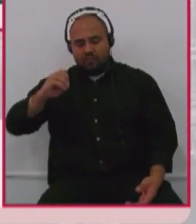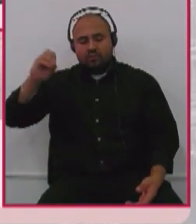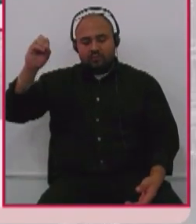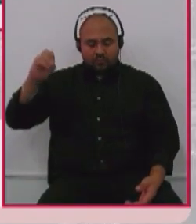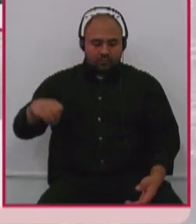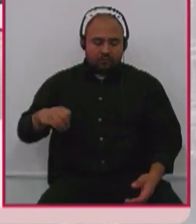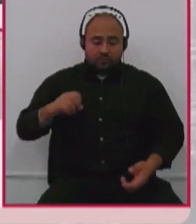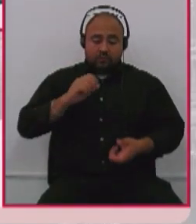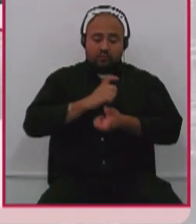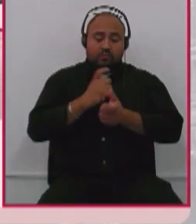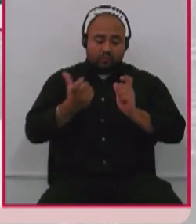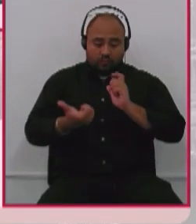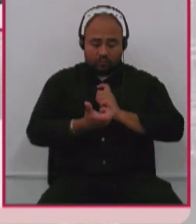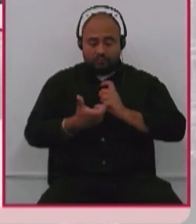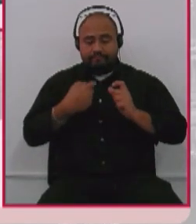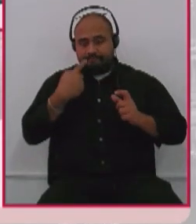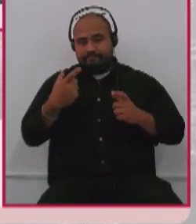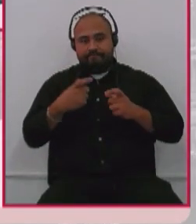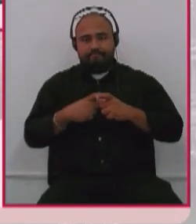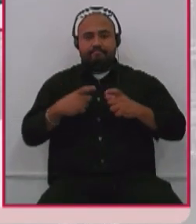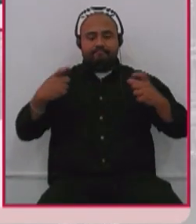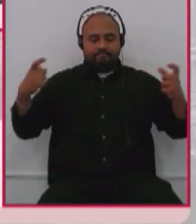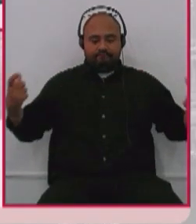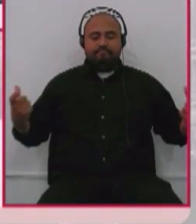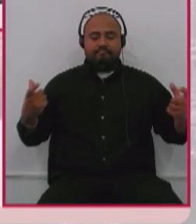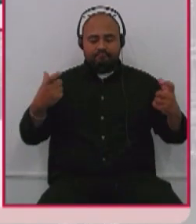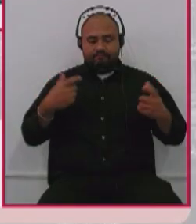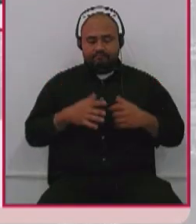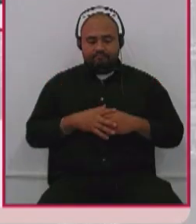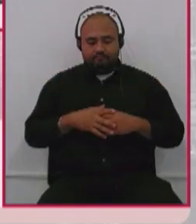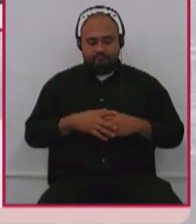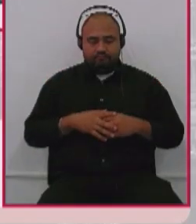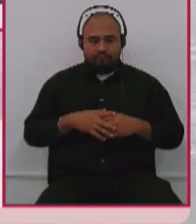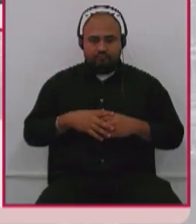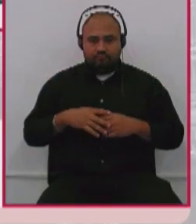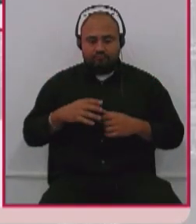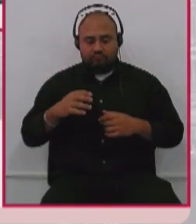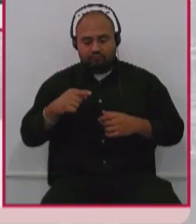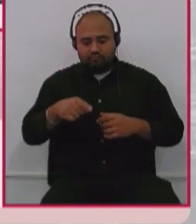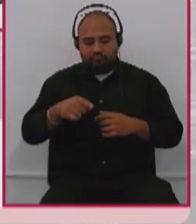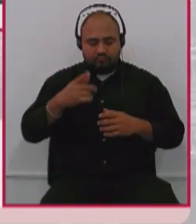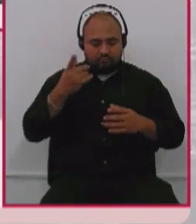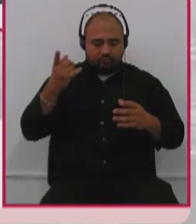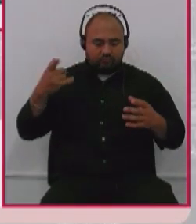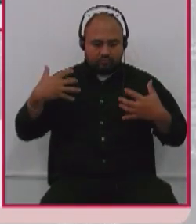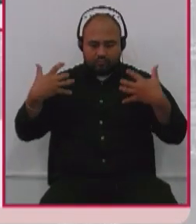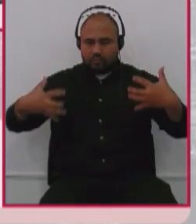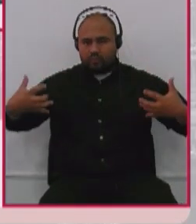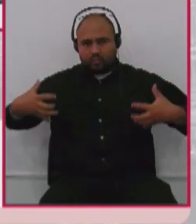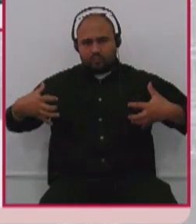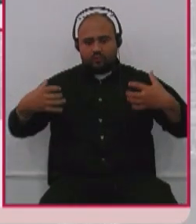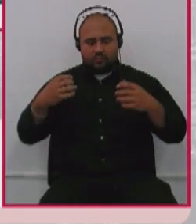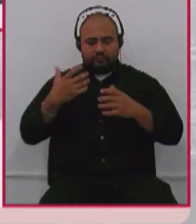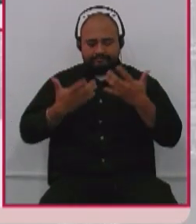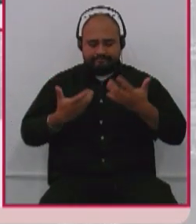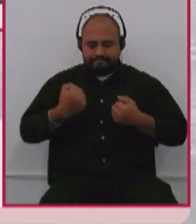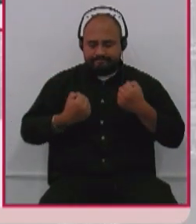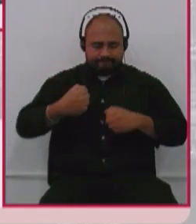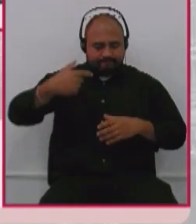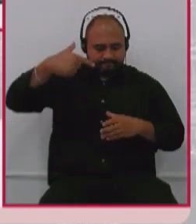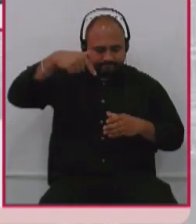es un cambio bastante grande. Y la disponibilidad mecánica de 96 a 99%.